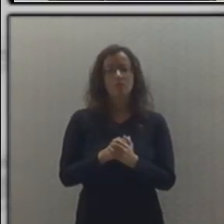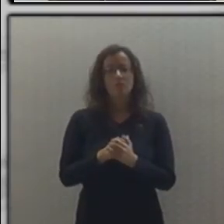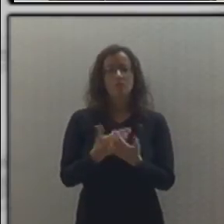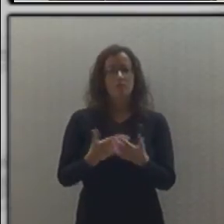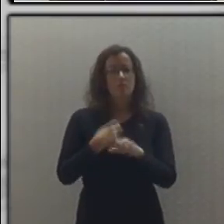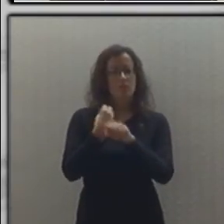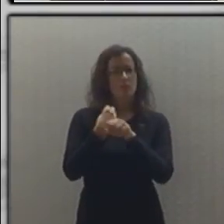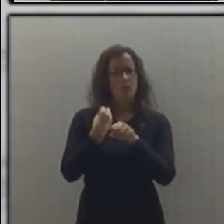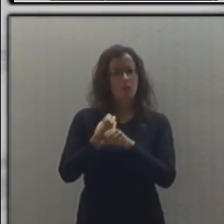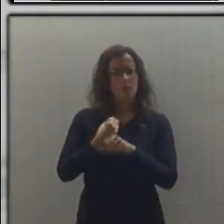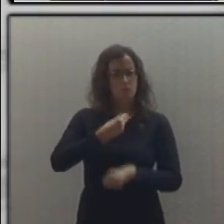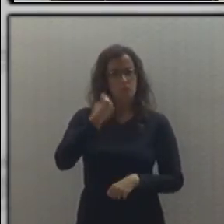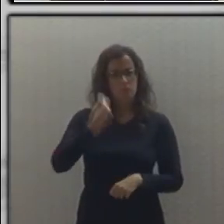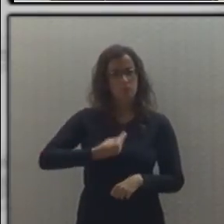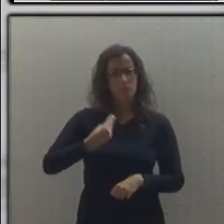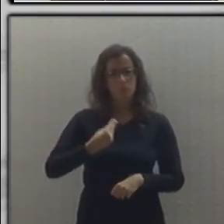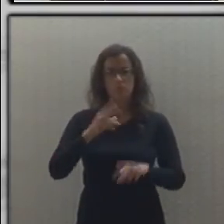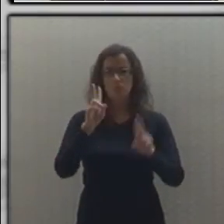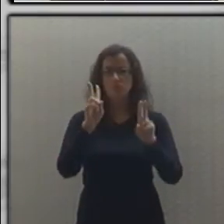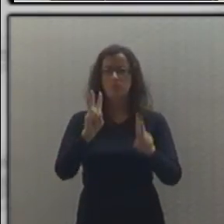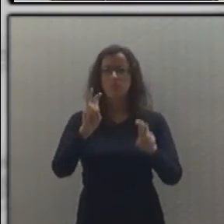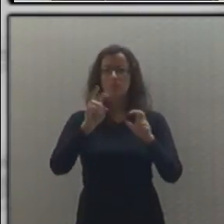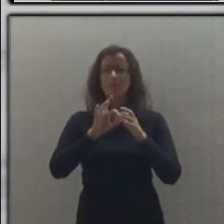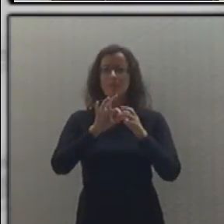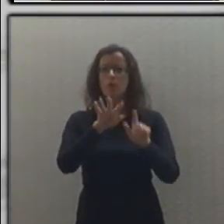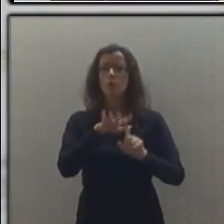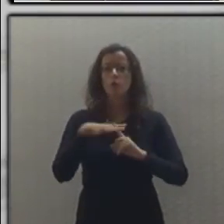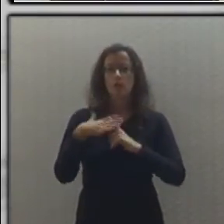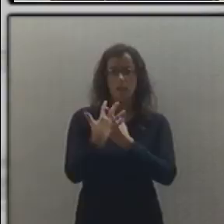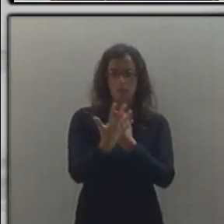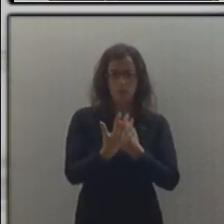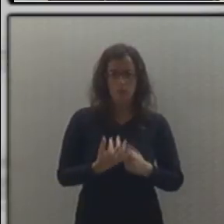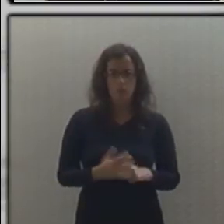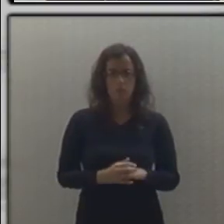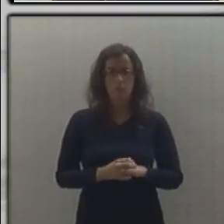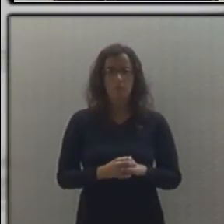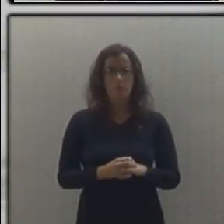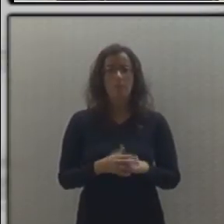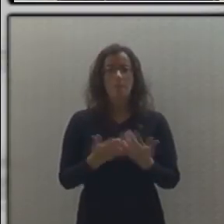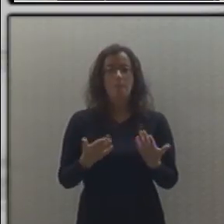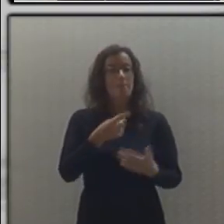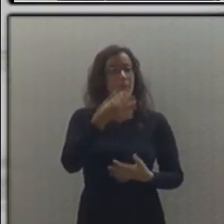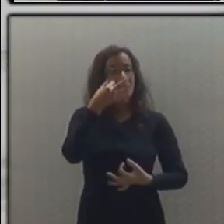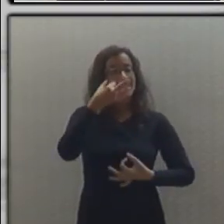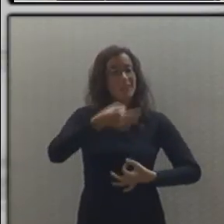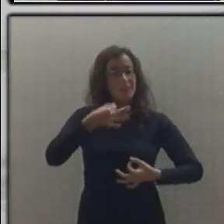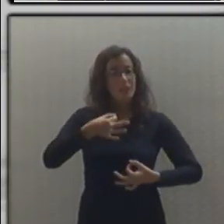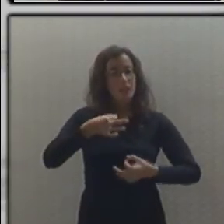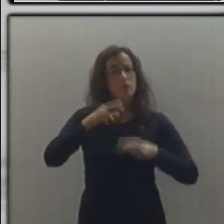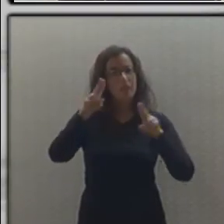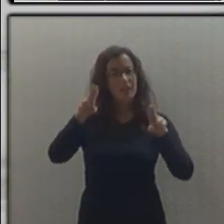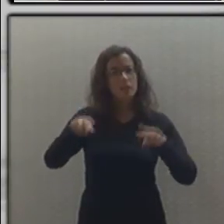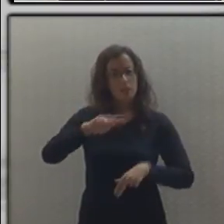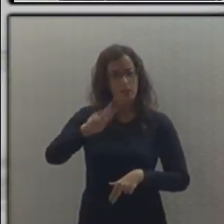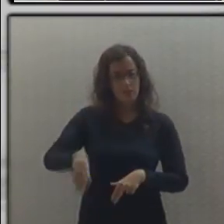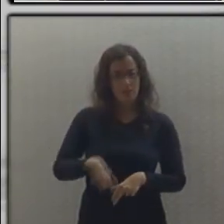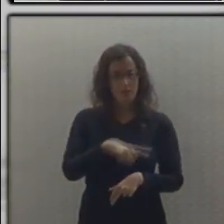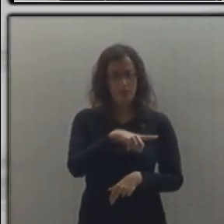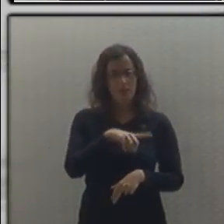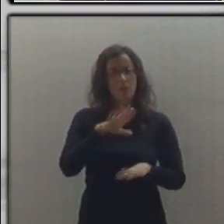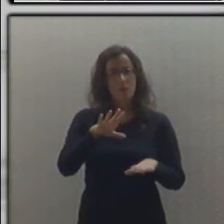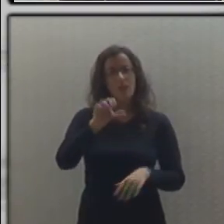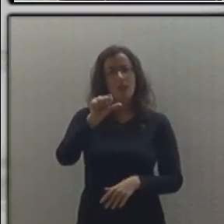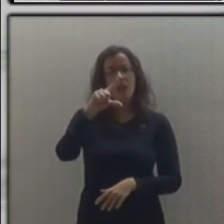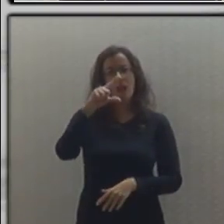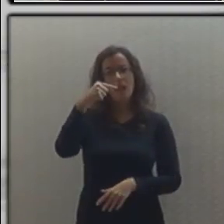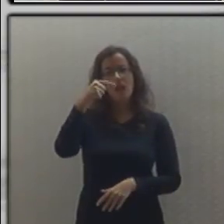que trabajan muy bien el tema del contexto. Esto en realidad es una residencia, pero está en el Algarve,